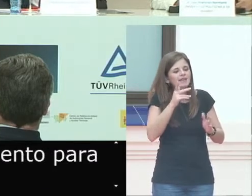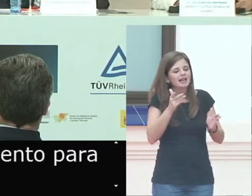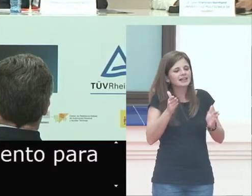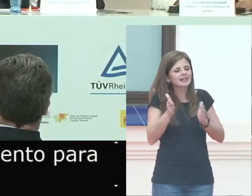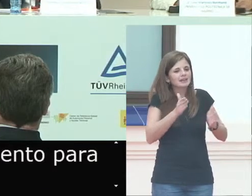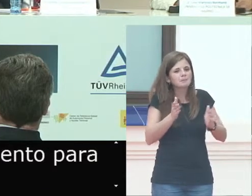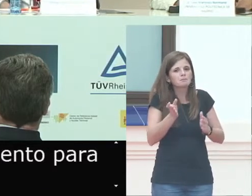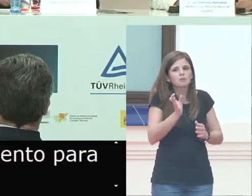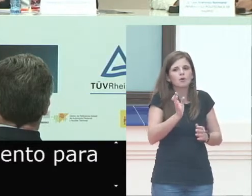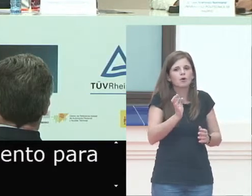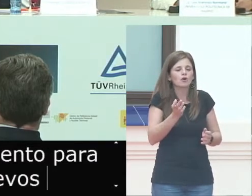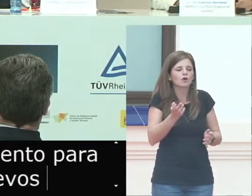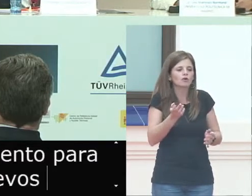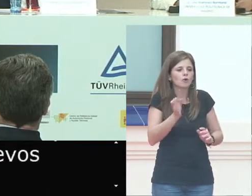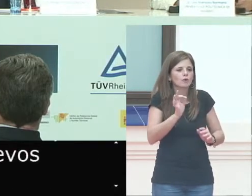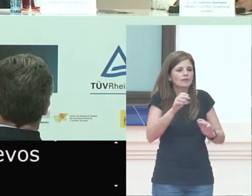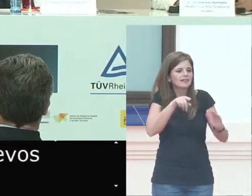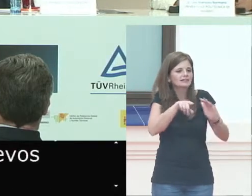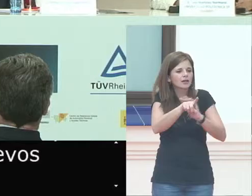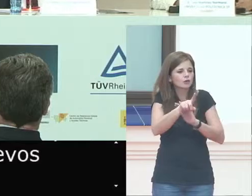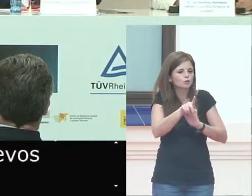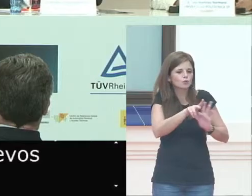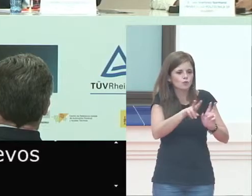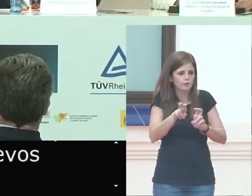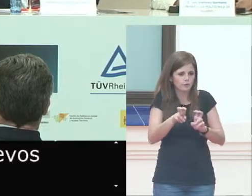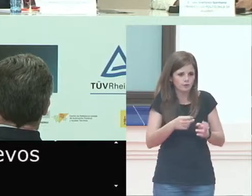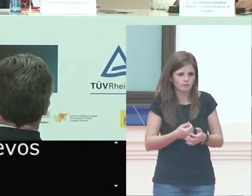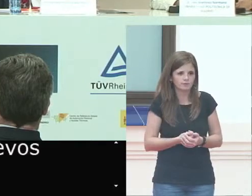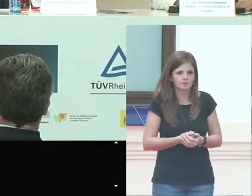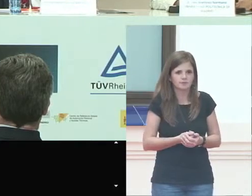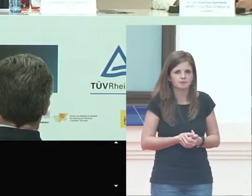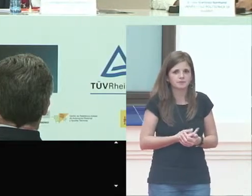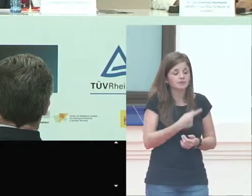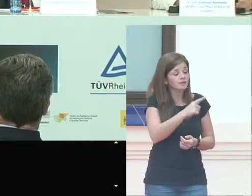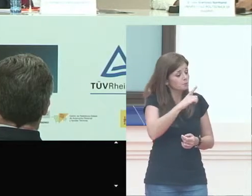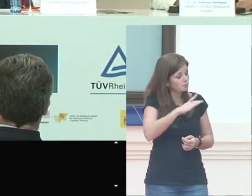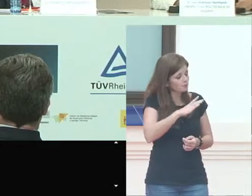desarrollos y los futuribles. Fernando, por favor.